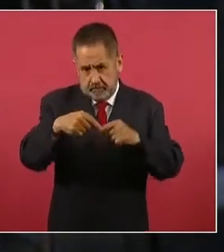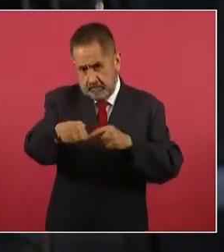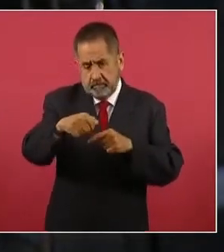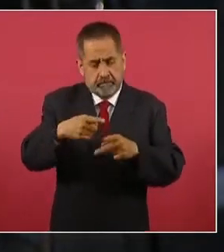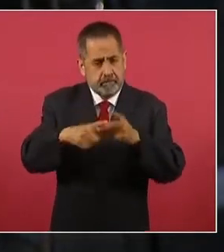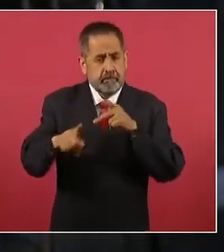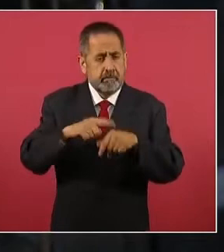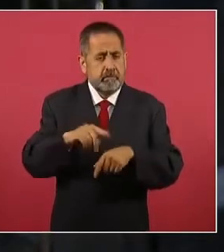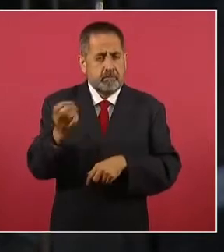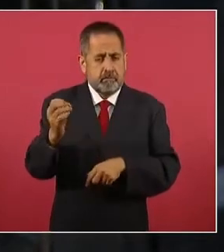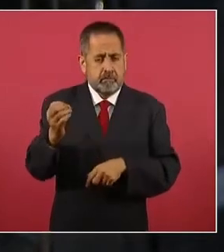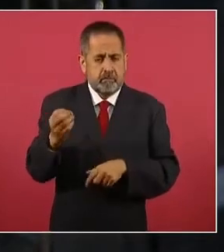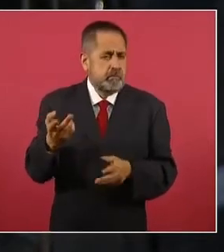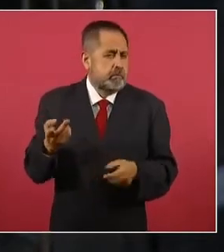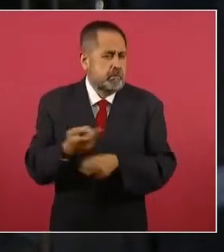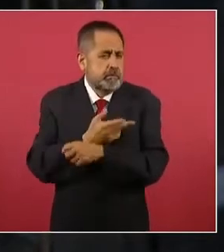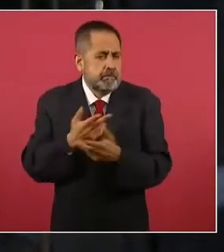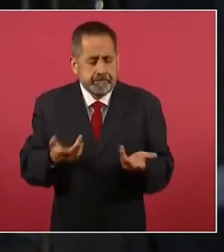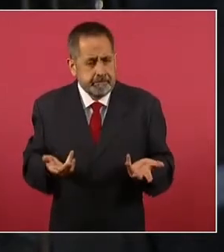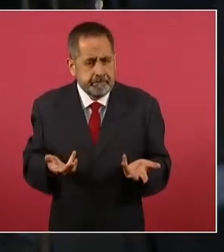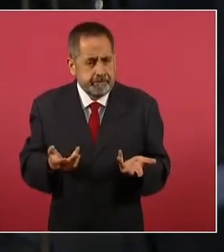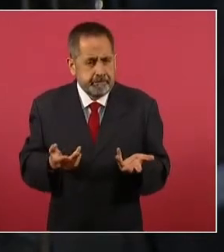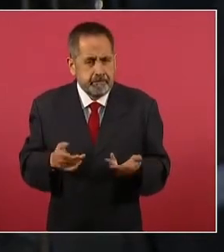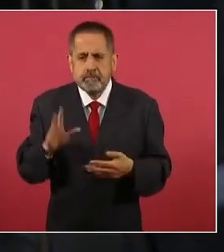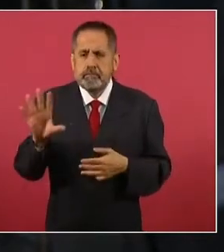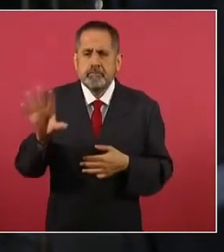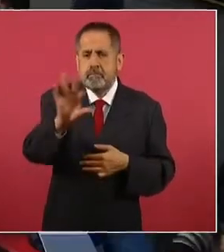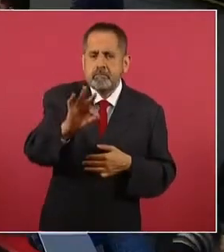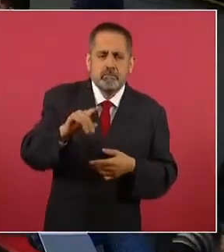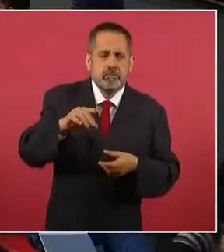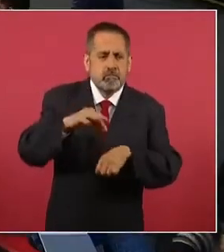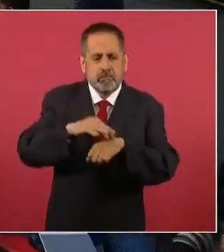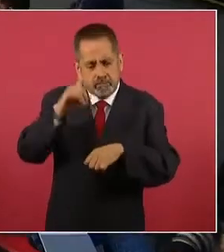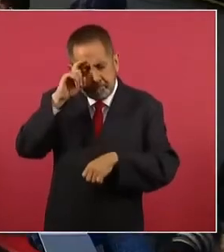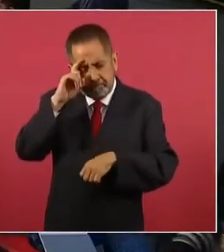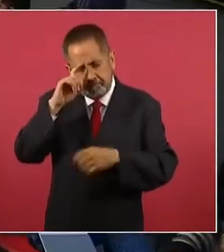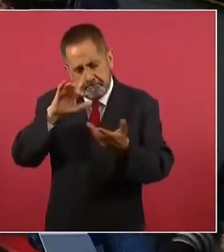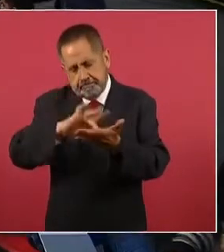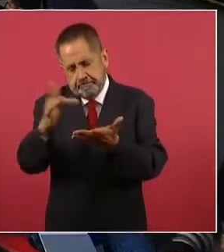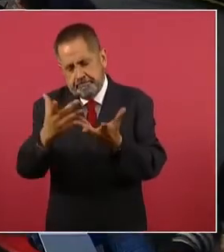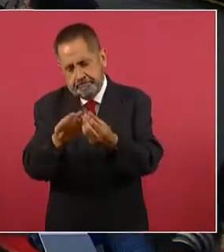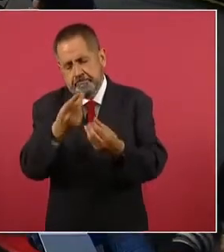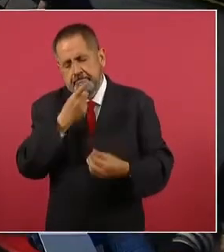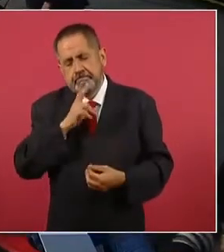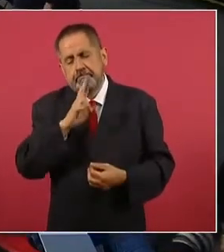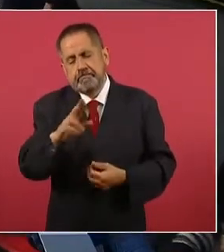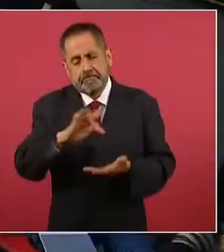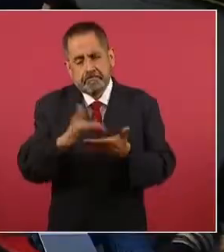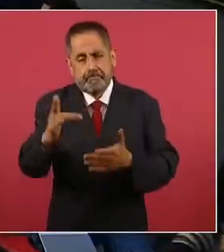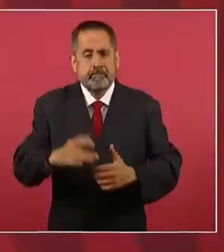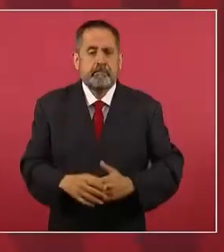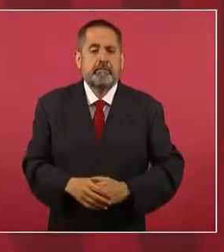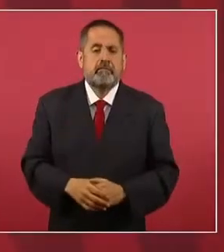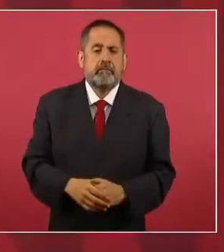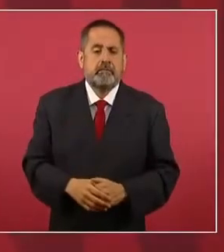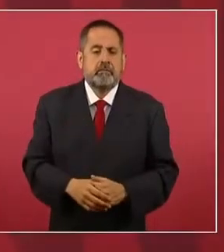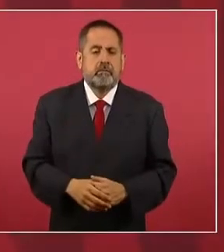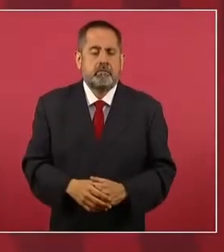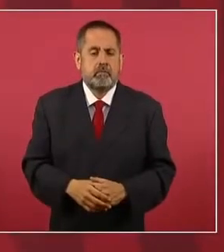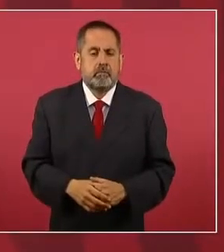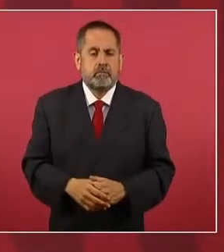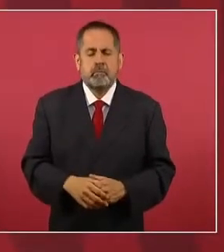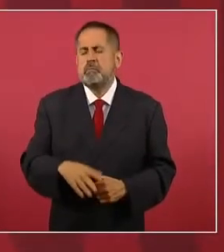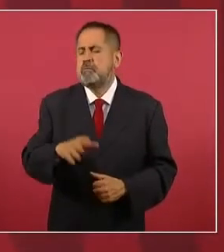para el otoño, o qué es lo que le ha comentado el doctor Gatell, señor presidente. Y muchísimas gracias. Sí, y sería bueno que